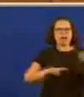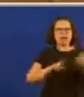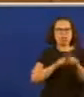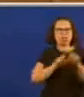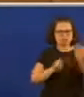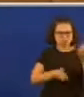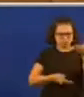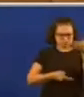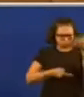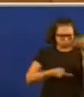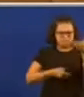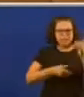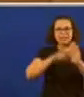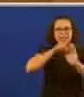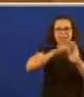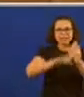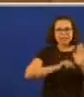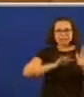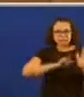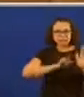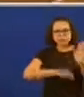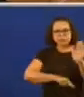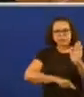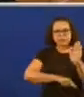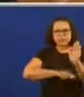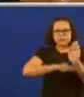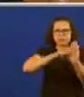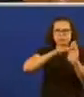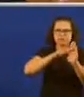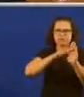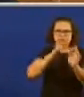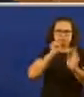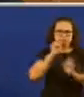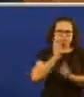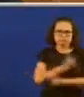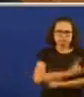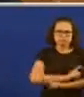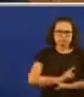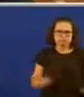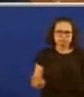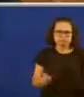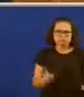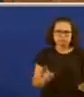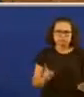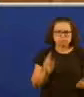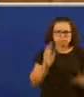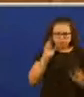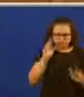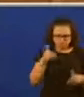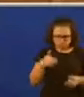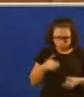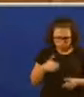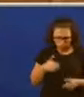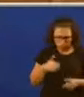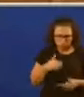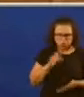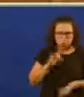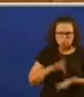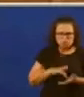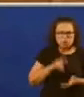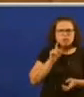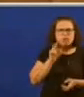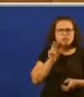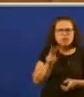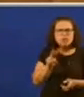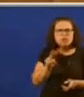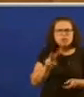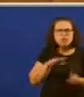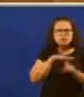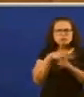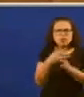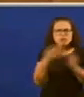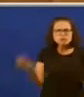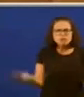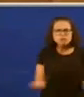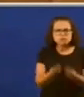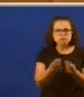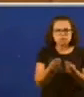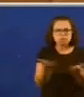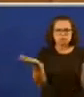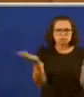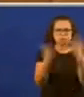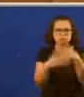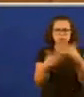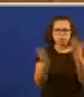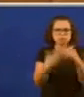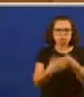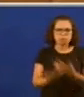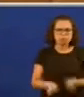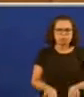que as listas de espera baixaran porque non coñeza ninguén que vira, desde logo, como melloraron nesa situación.